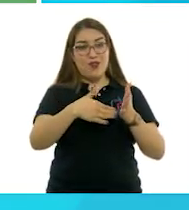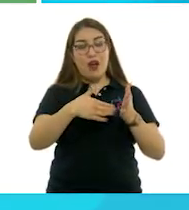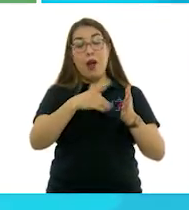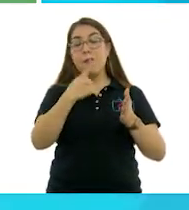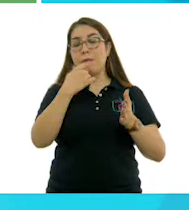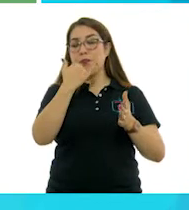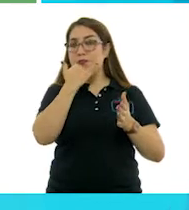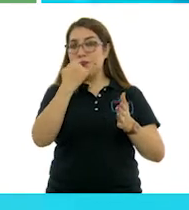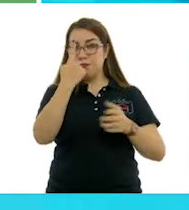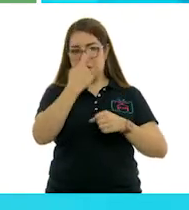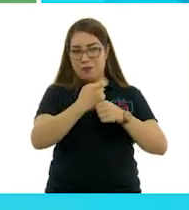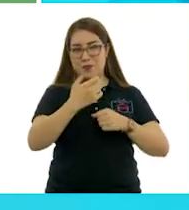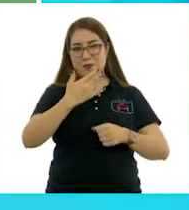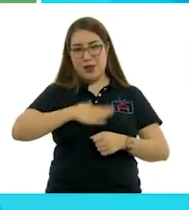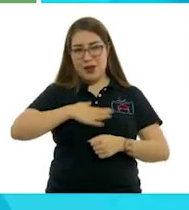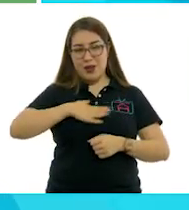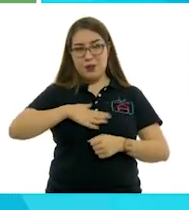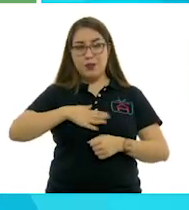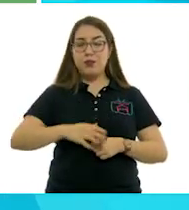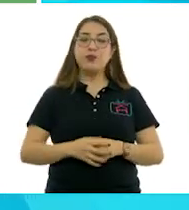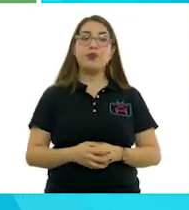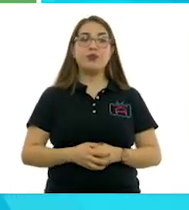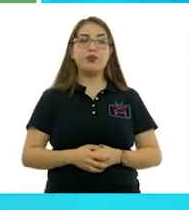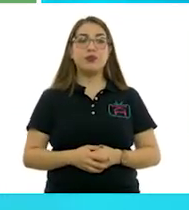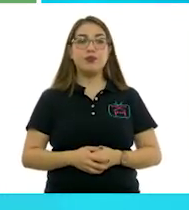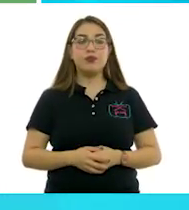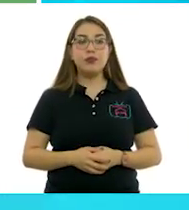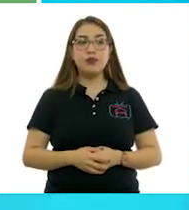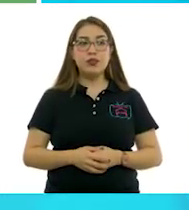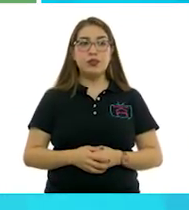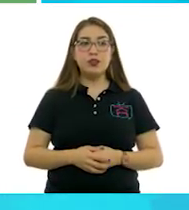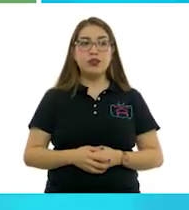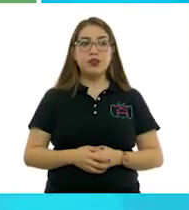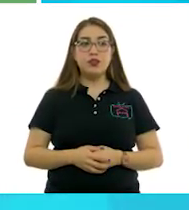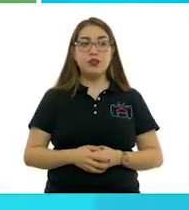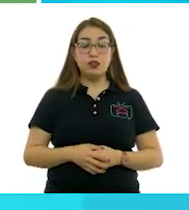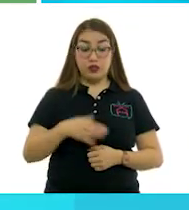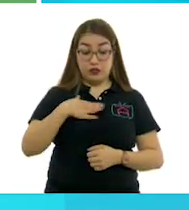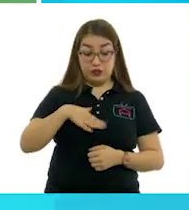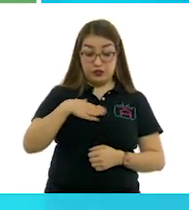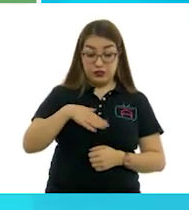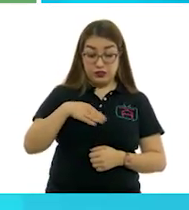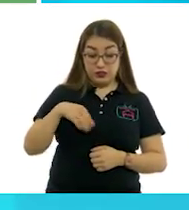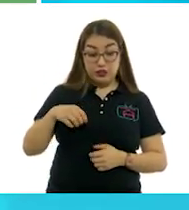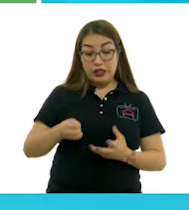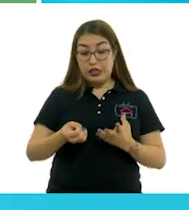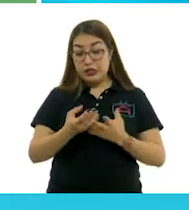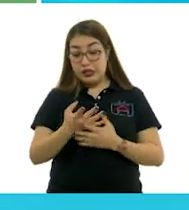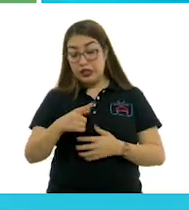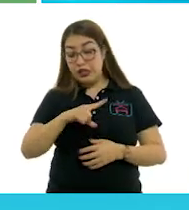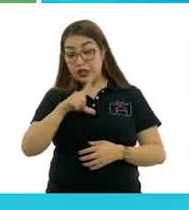Entonces me dieron ganas de ir al baño. Uh-huh. Y entonces de allí ya salgo del baño y entonces sí, me voy a la